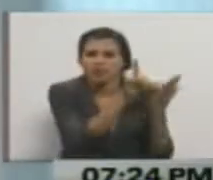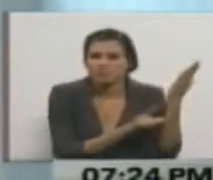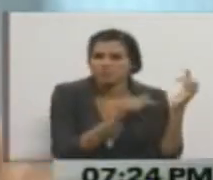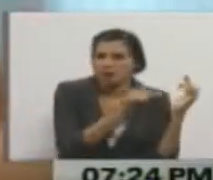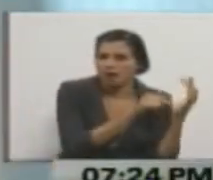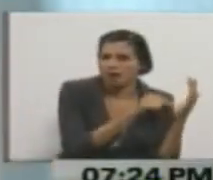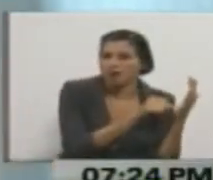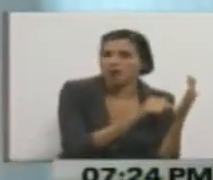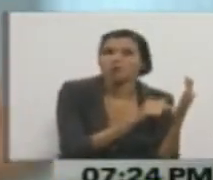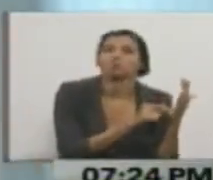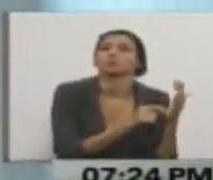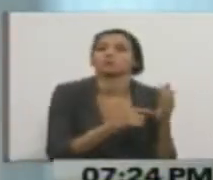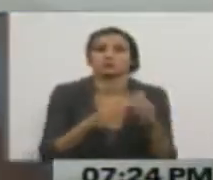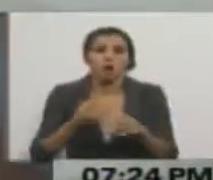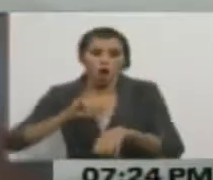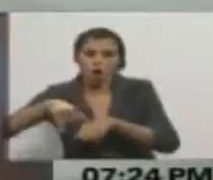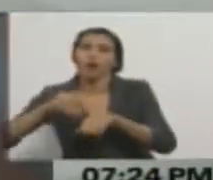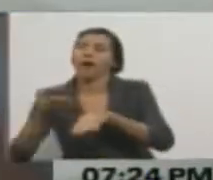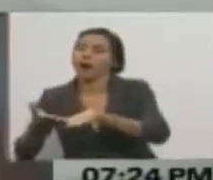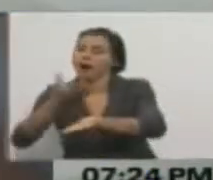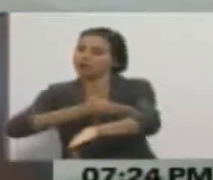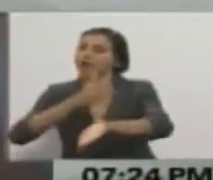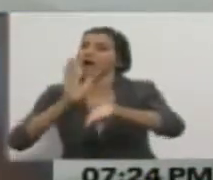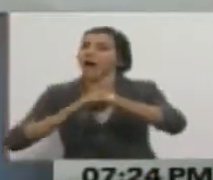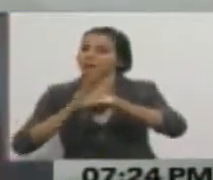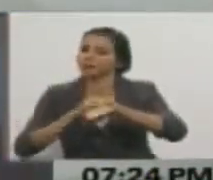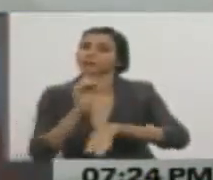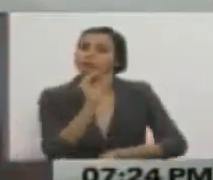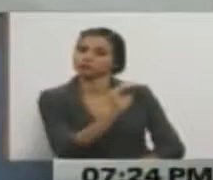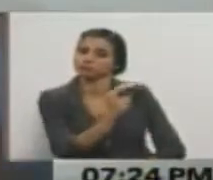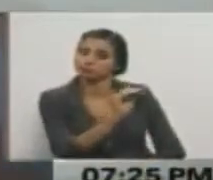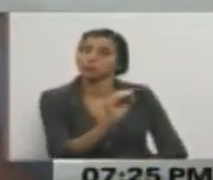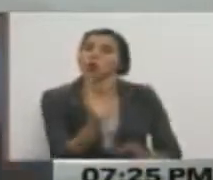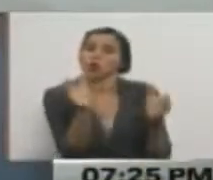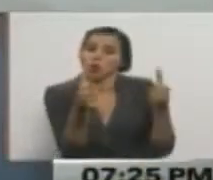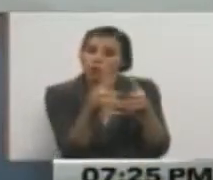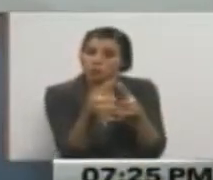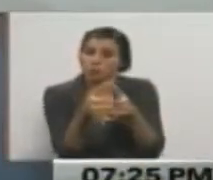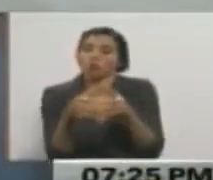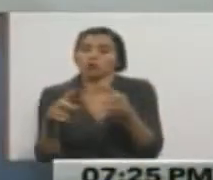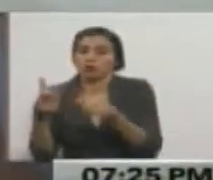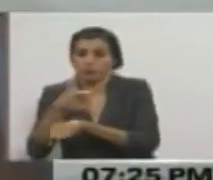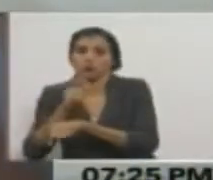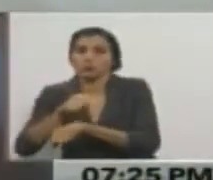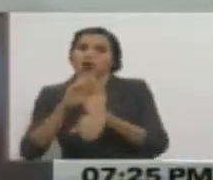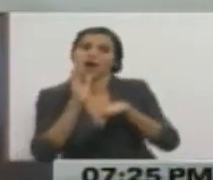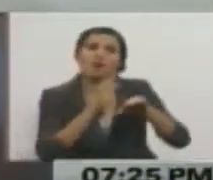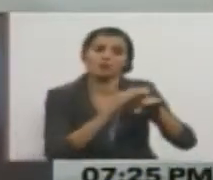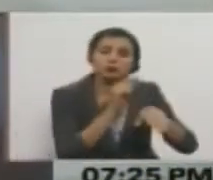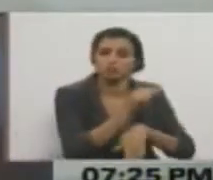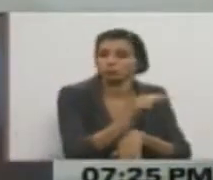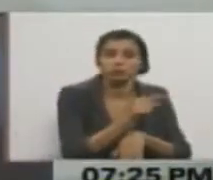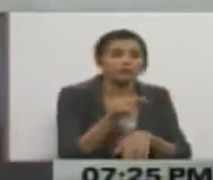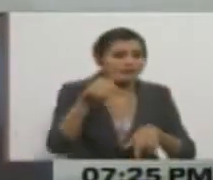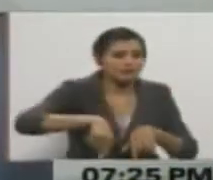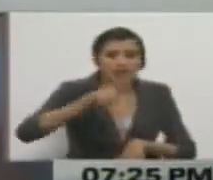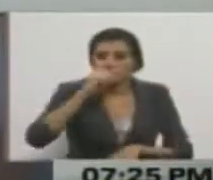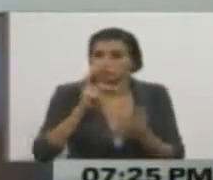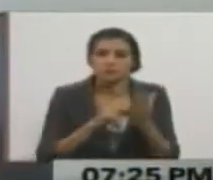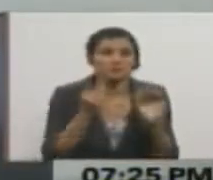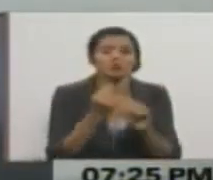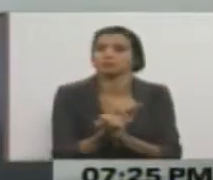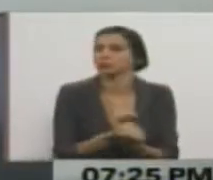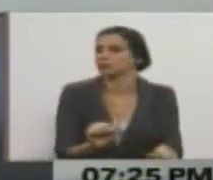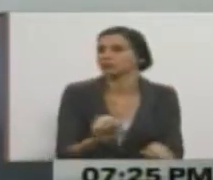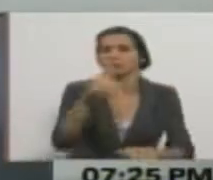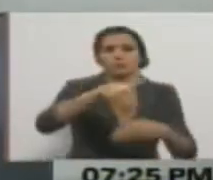él había advertido junto con su grupo político que no solamente no habría referéndum en el 2016, por los